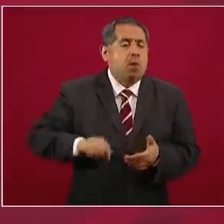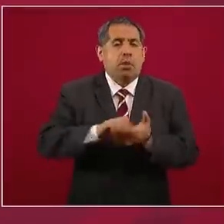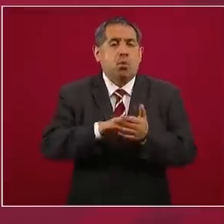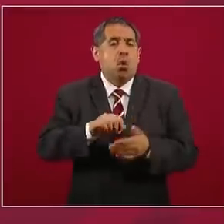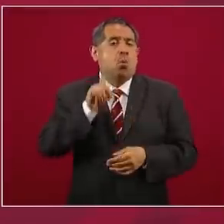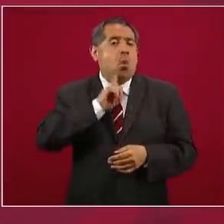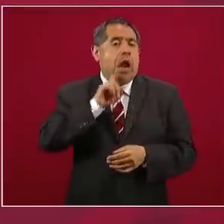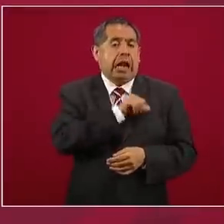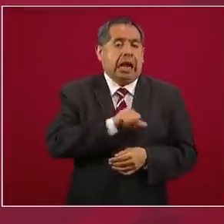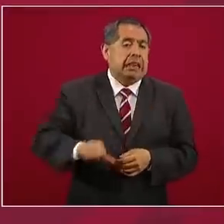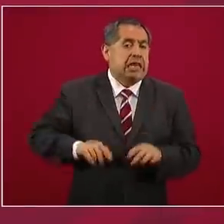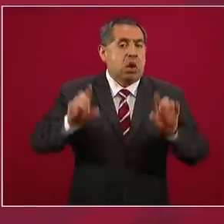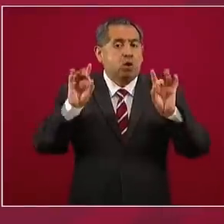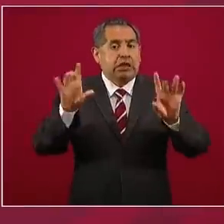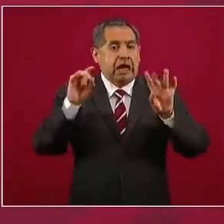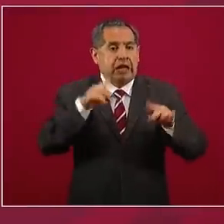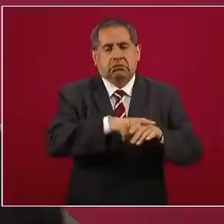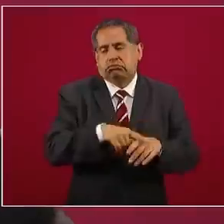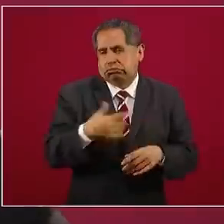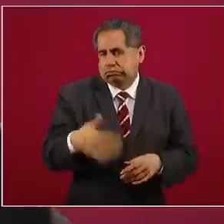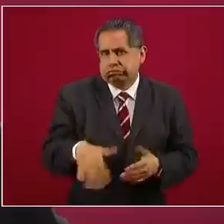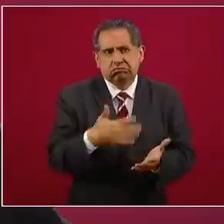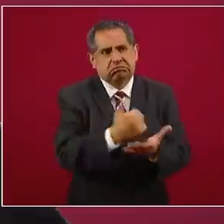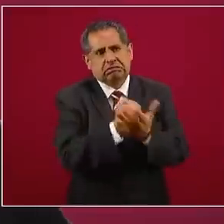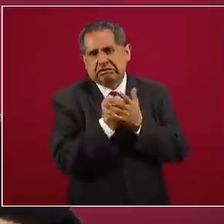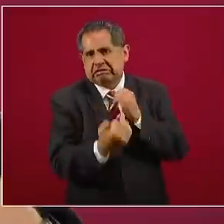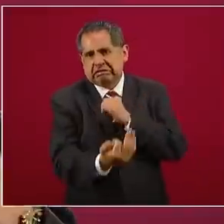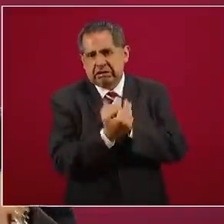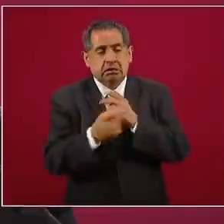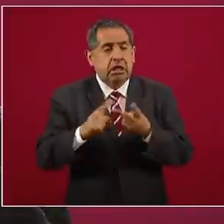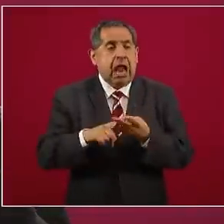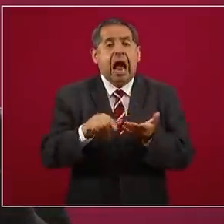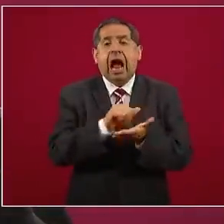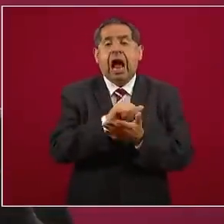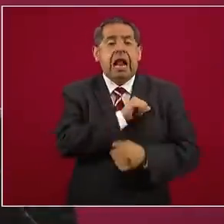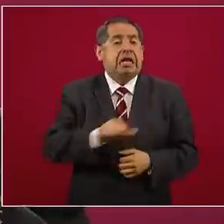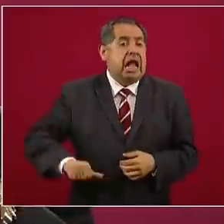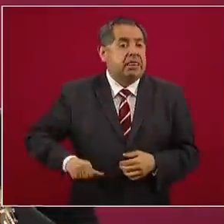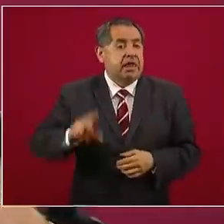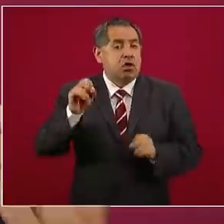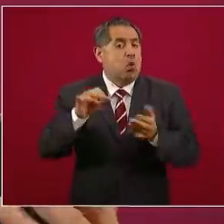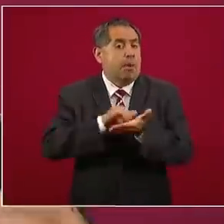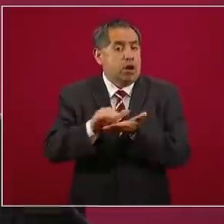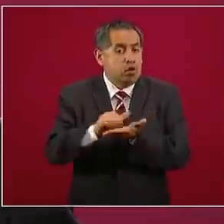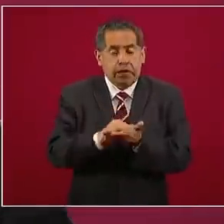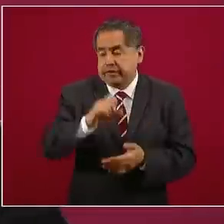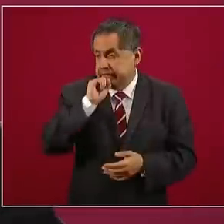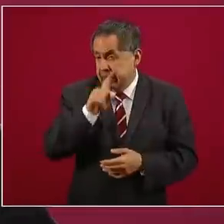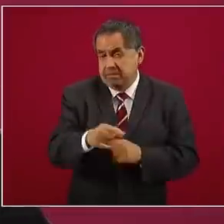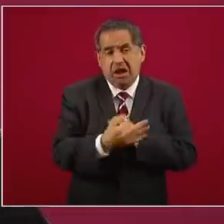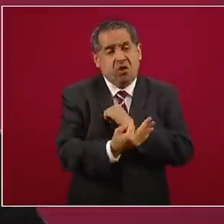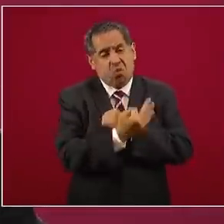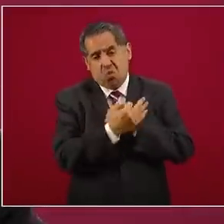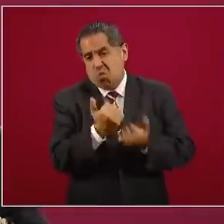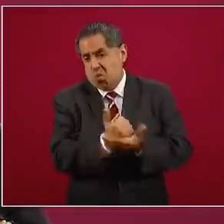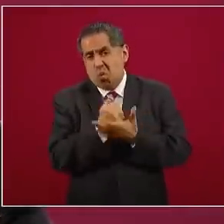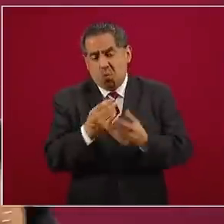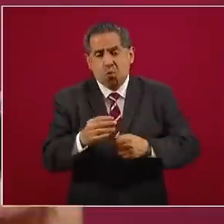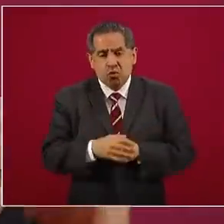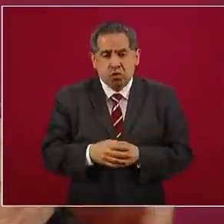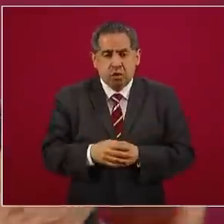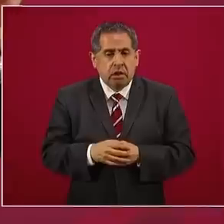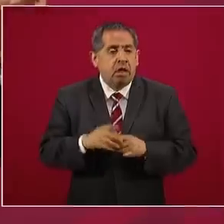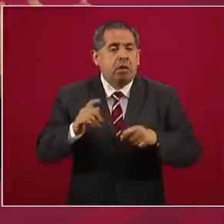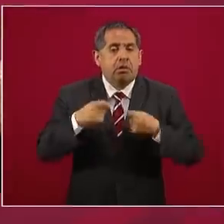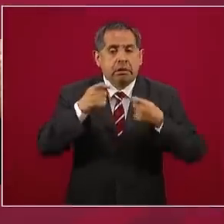Ángeles, nos ha ayudado muchísimo, el alcalde de Nueva York, muchísimo. ¿Por qué? Porque teníamos que